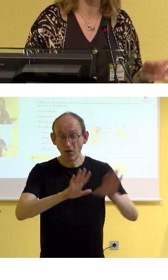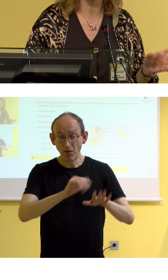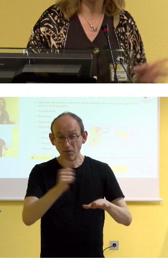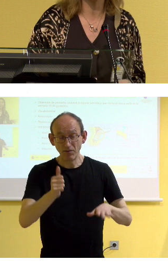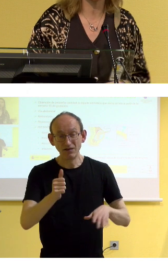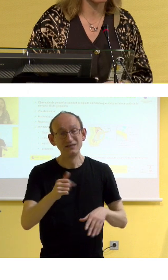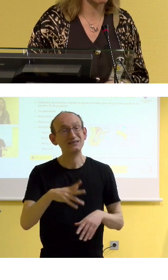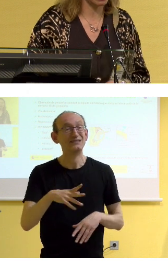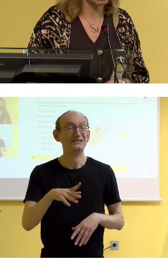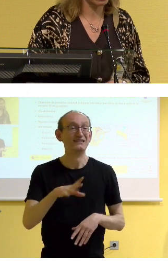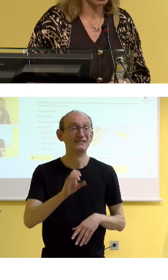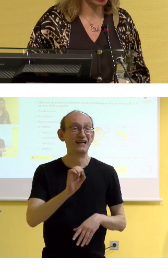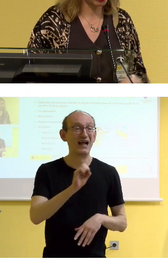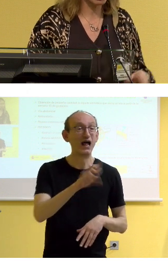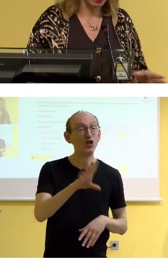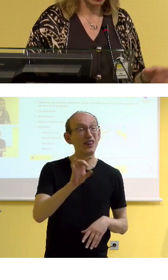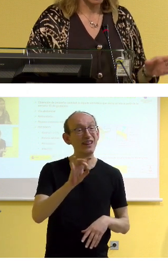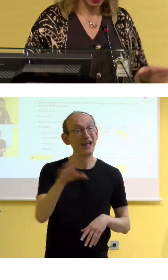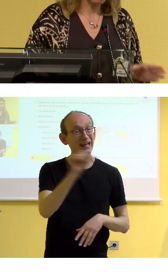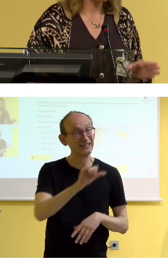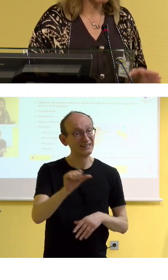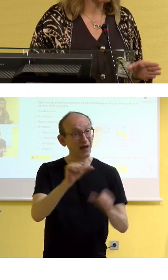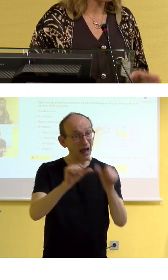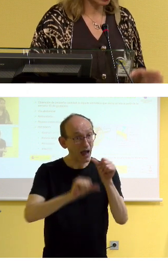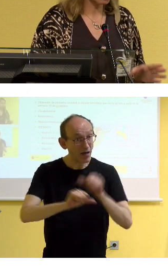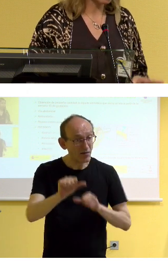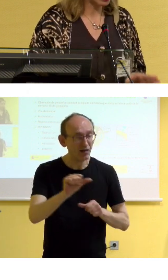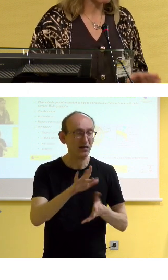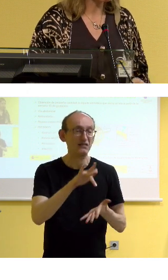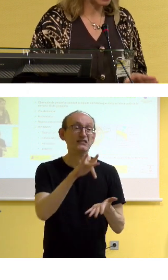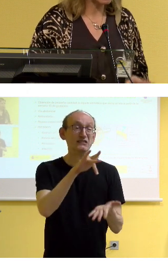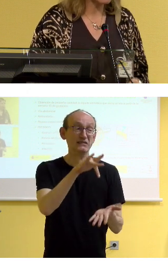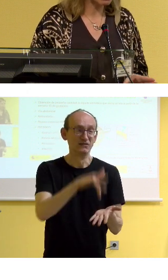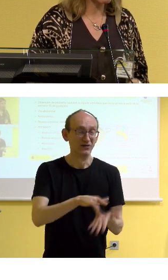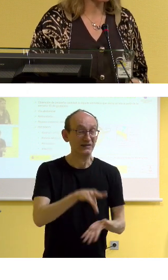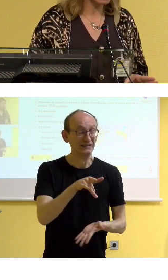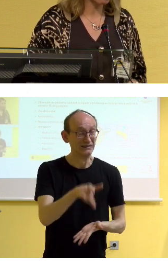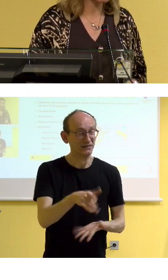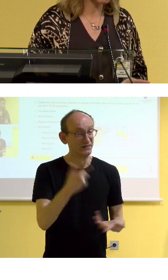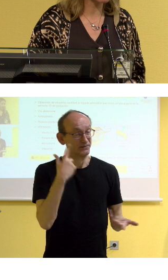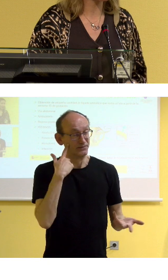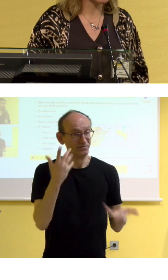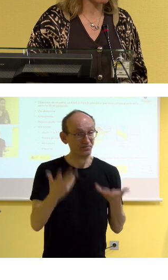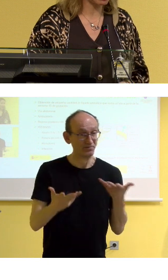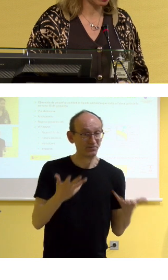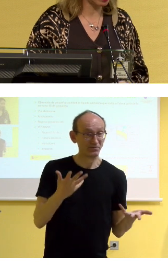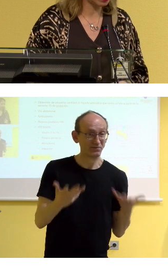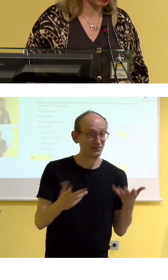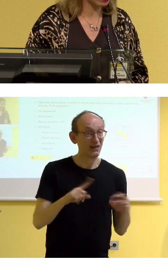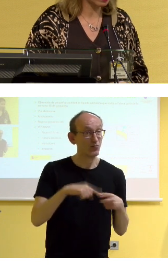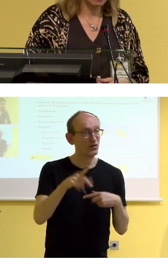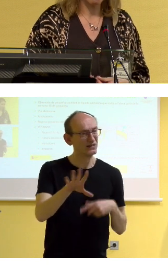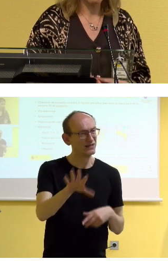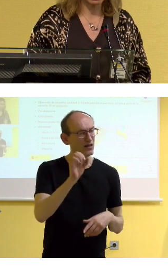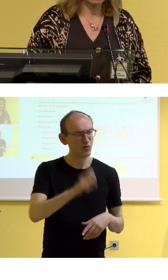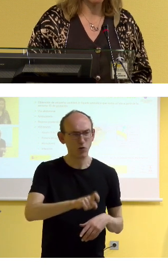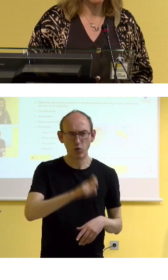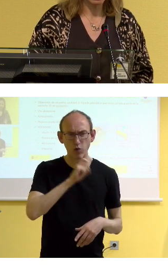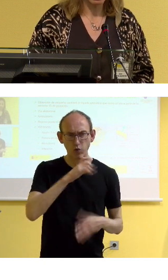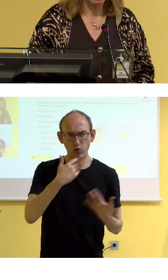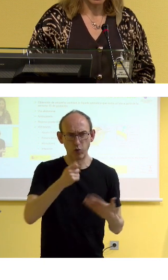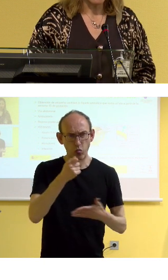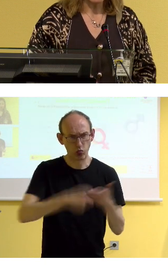las 14-15 semanas. Entonces, los tiempos es cuando ya empiezan a tambalear, cuando luego hay que tomar decisiones,